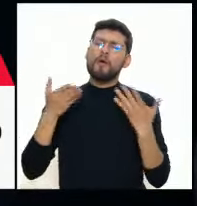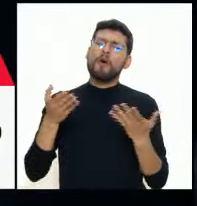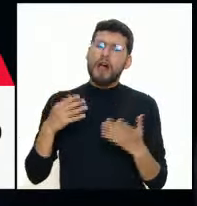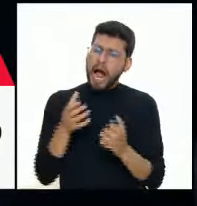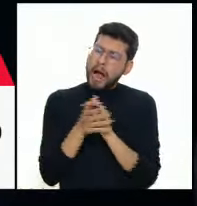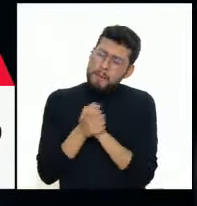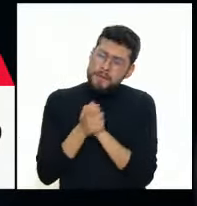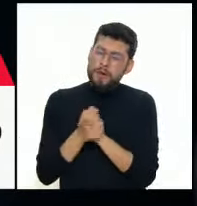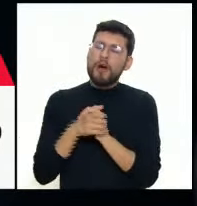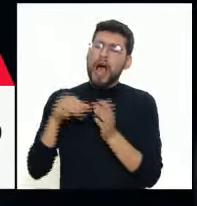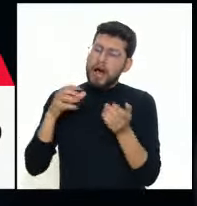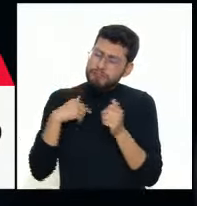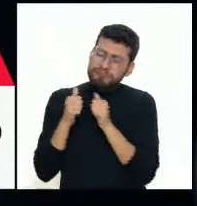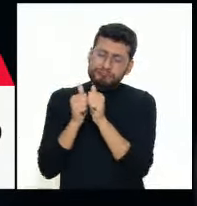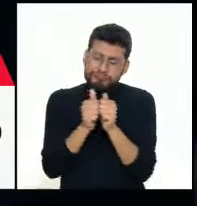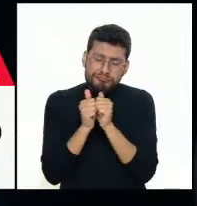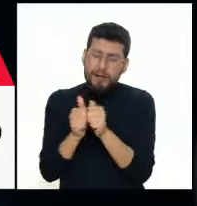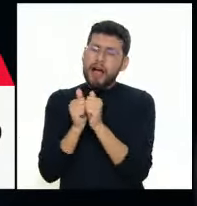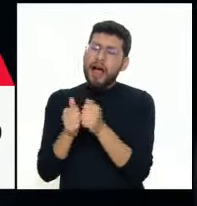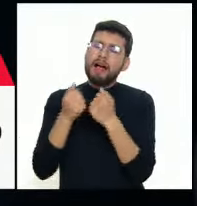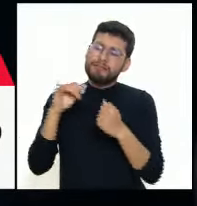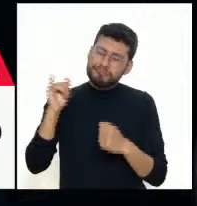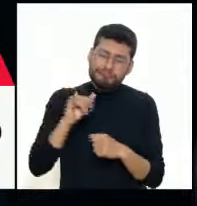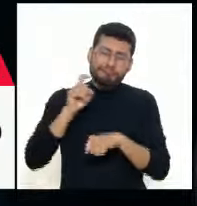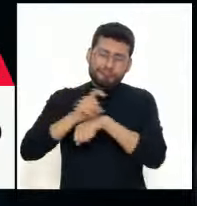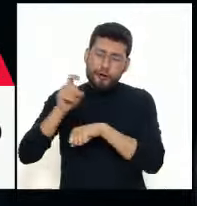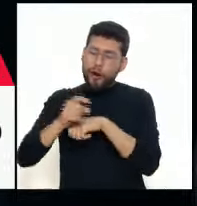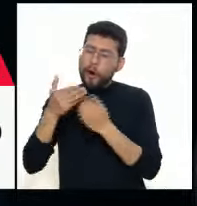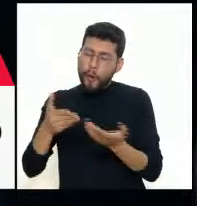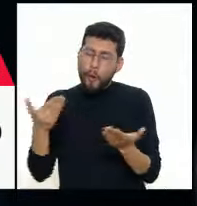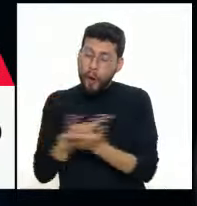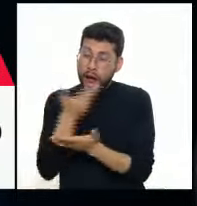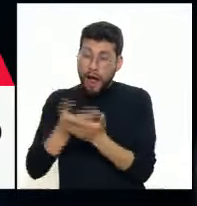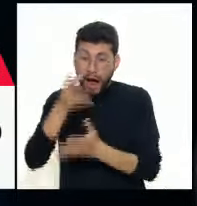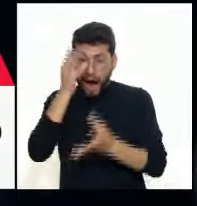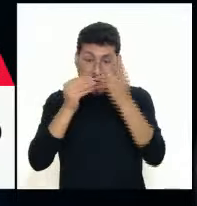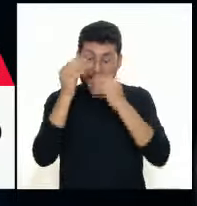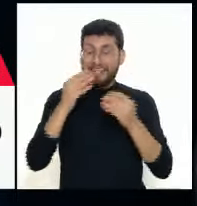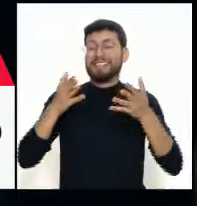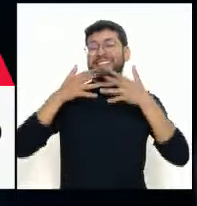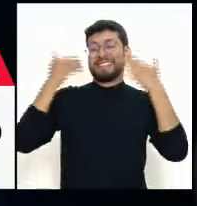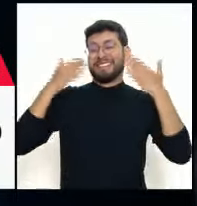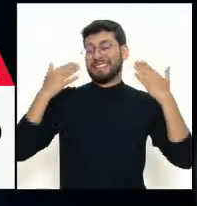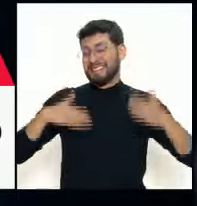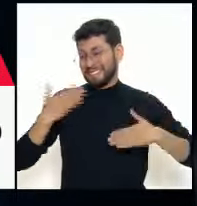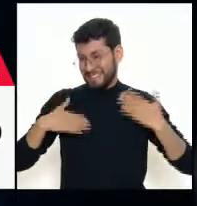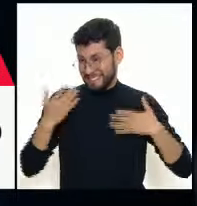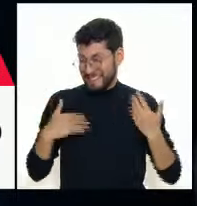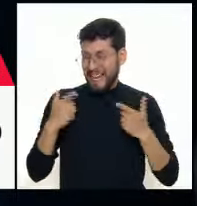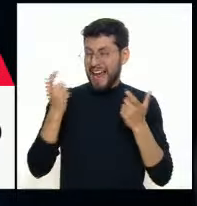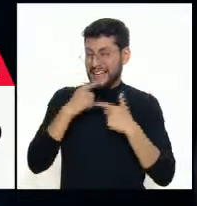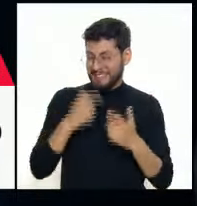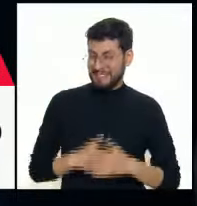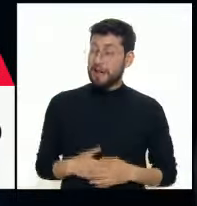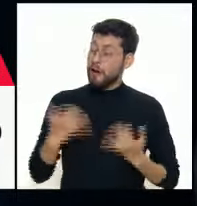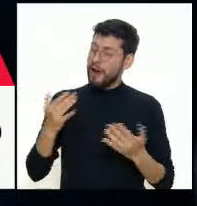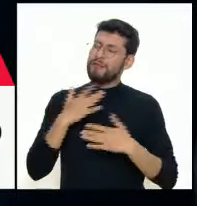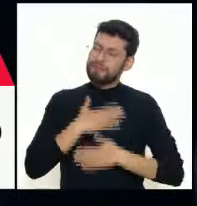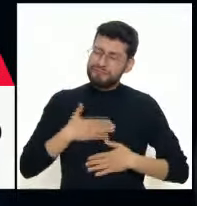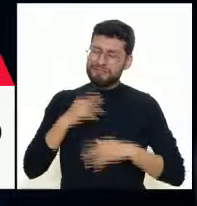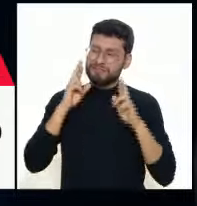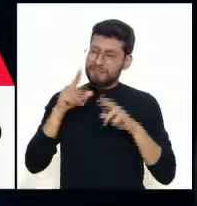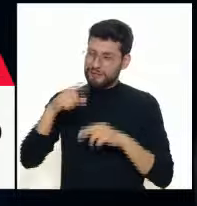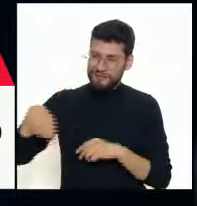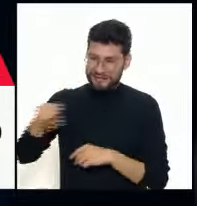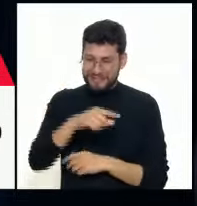que los acompañará, les enseñará cosas nuevas y los hará reír. Espero que les guste mucho todo lo que vamos a mostrarle el